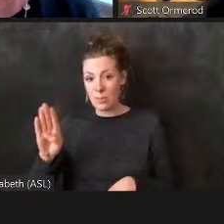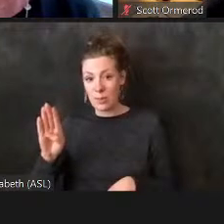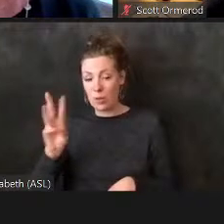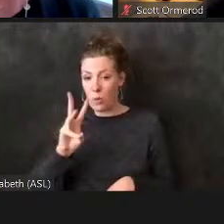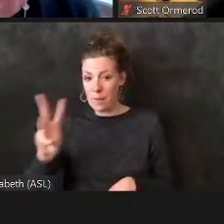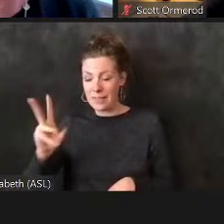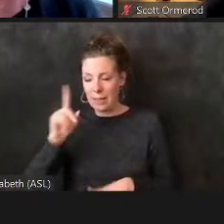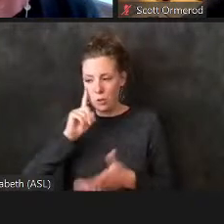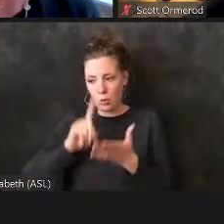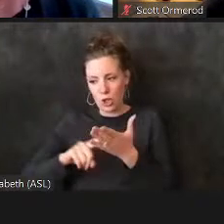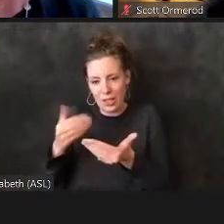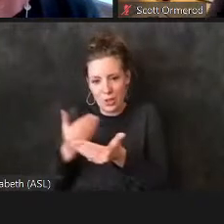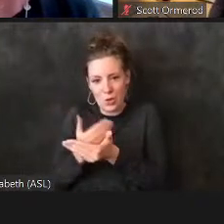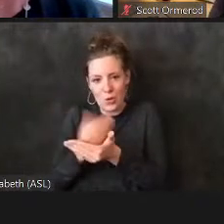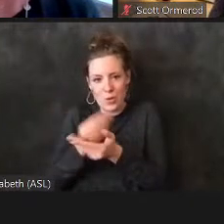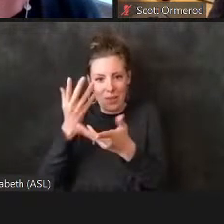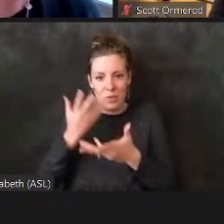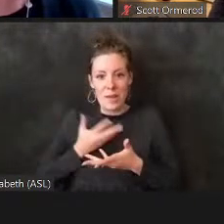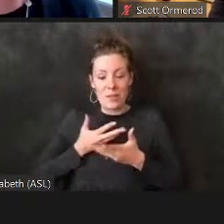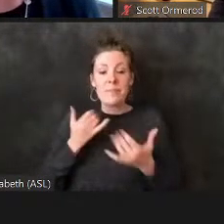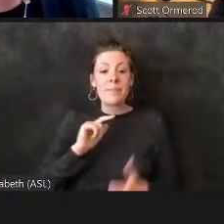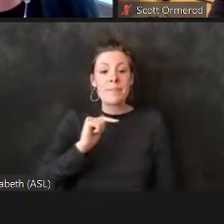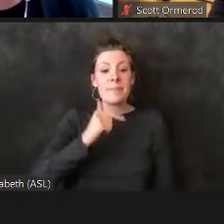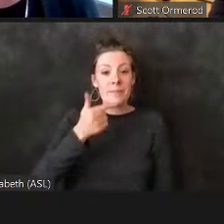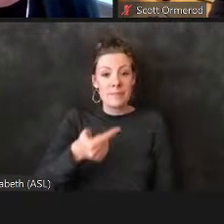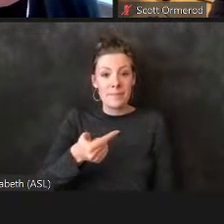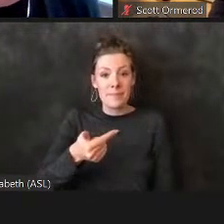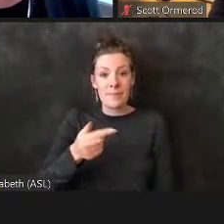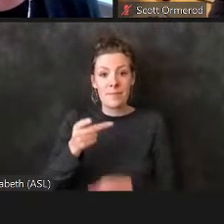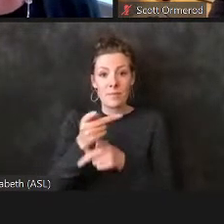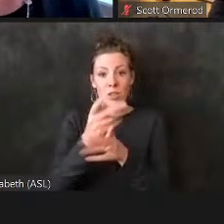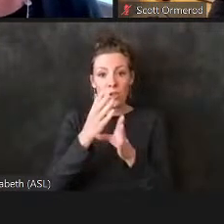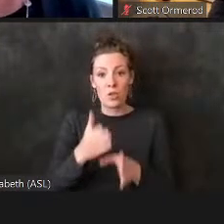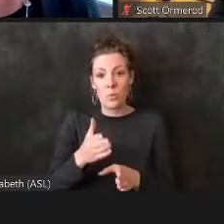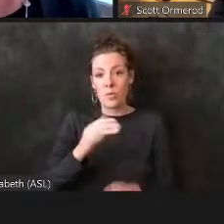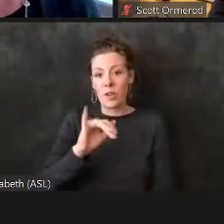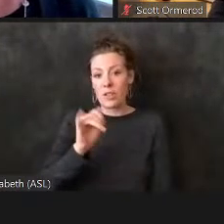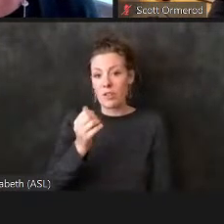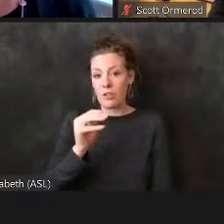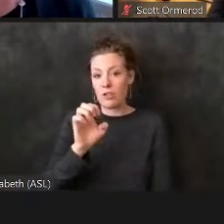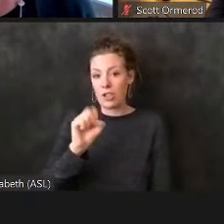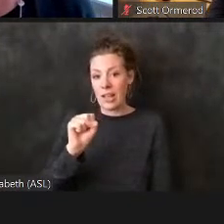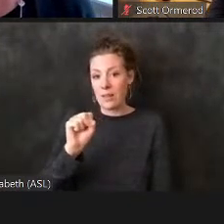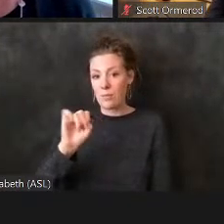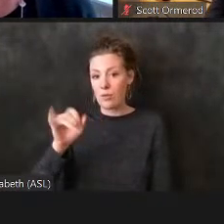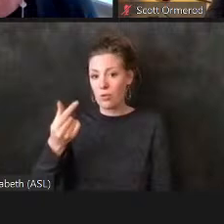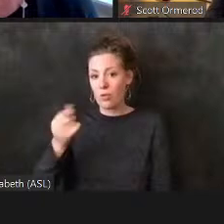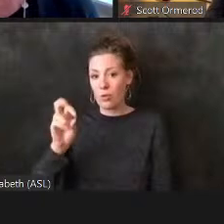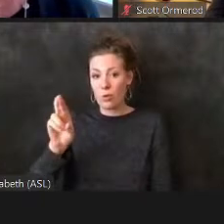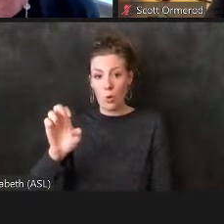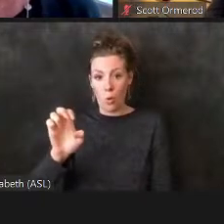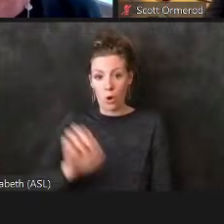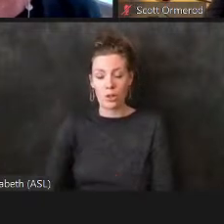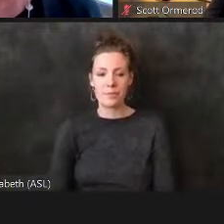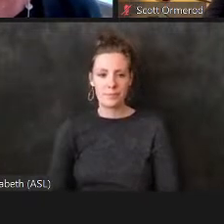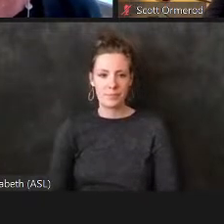trata de regresar al website, al sitio, para mirarlos al tanto de esta